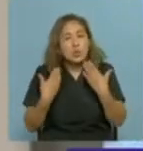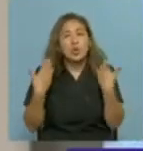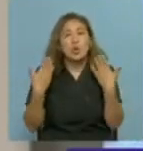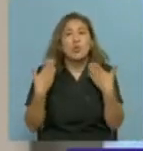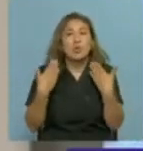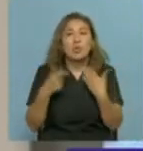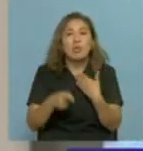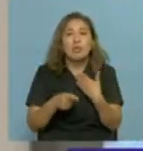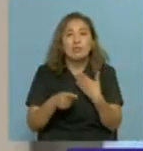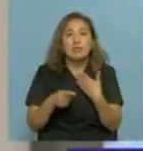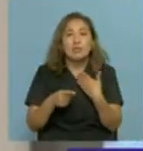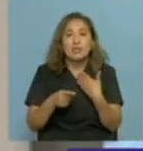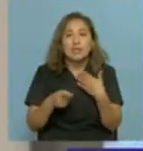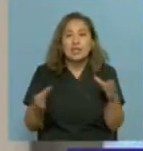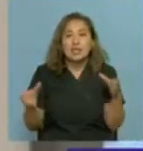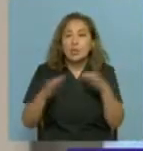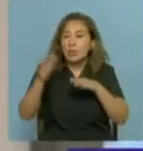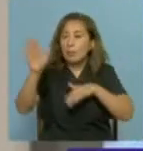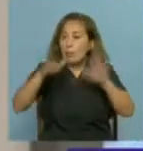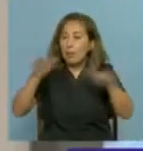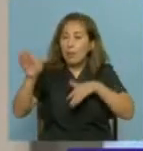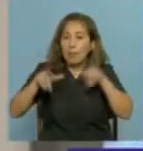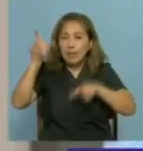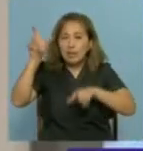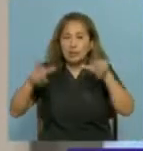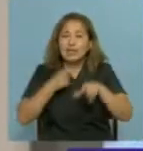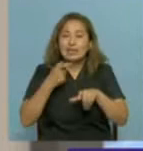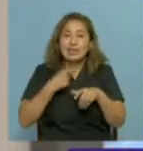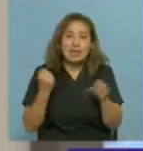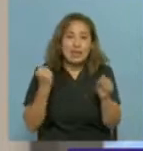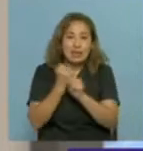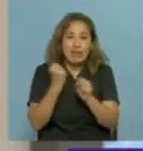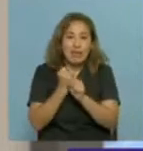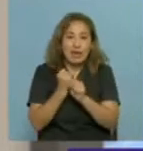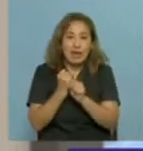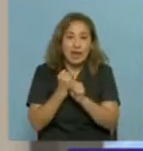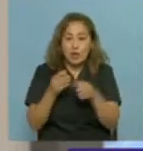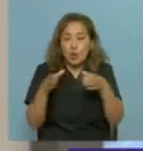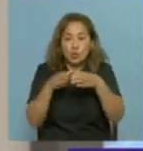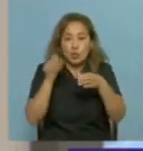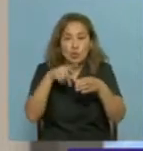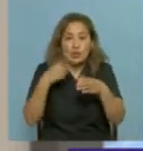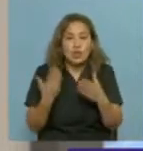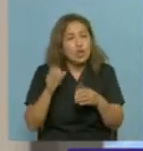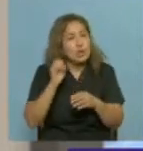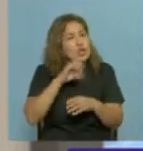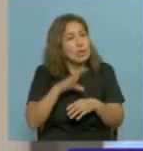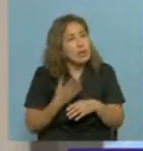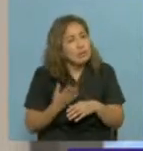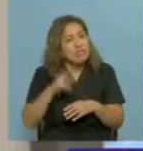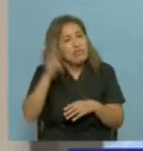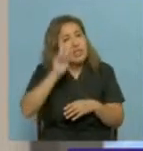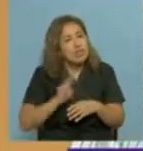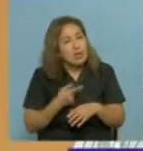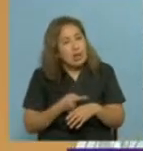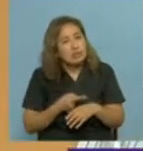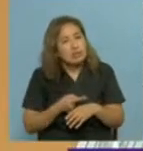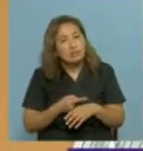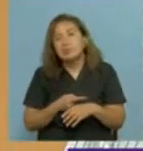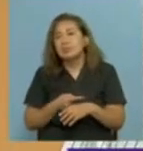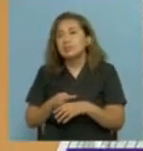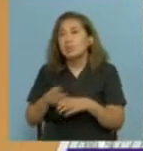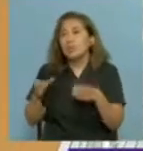ustedes reunir a más gente que quiera trabajar en forma conjunta como se llama el grupo de venezolanos nosotros